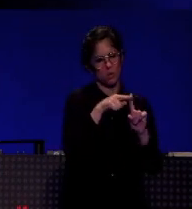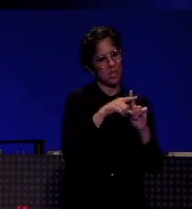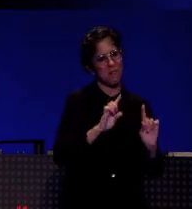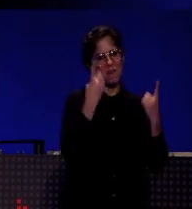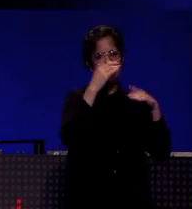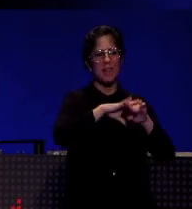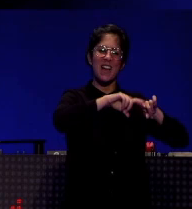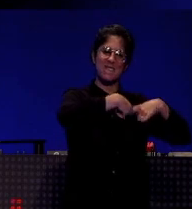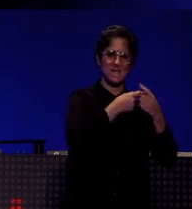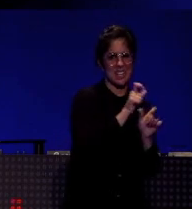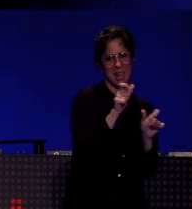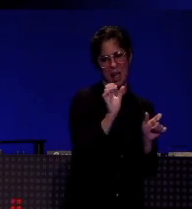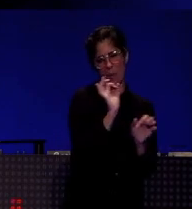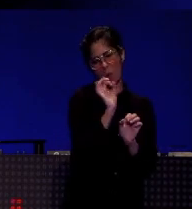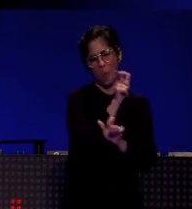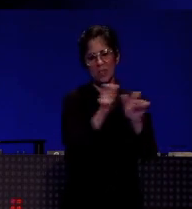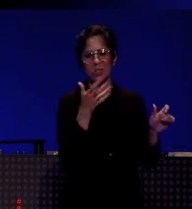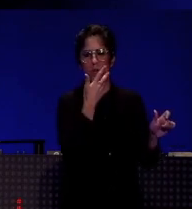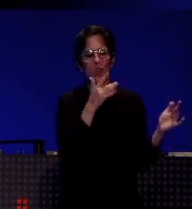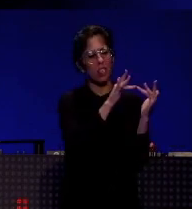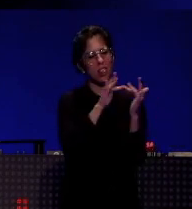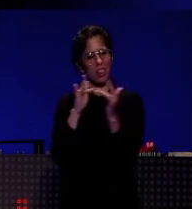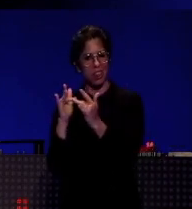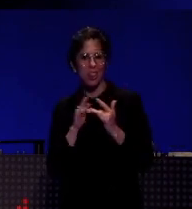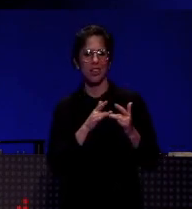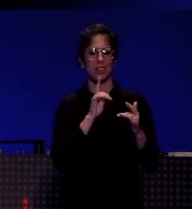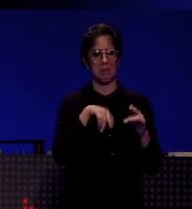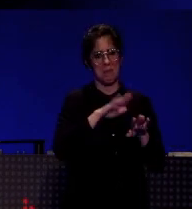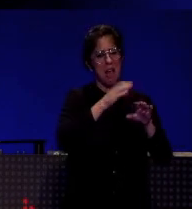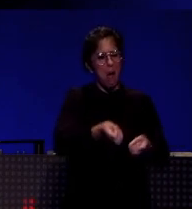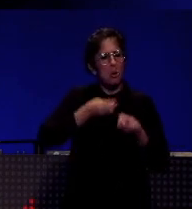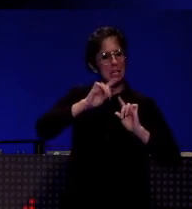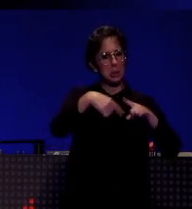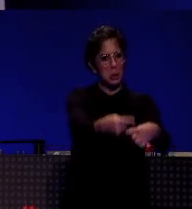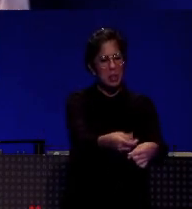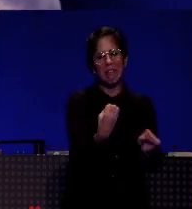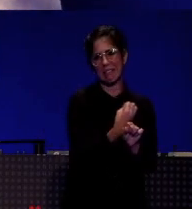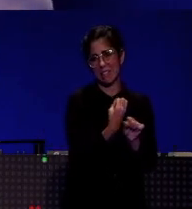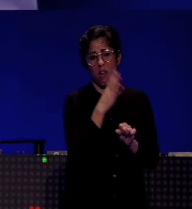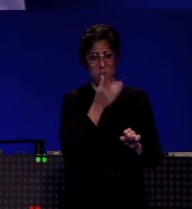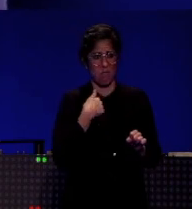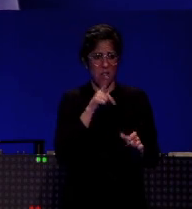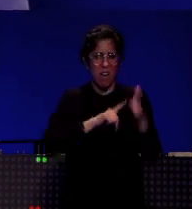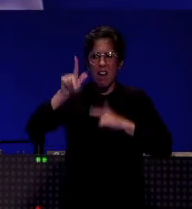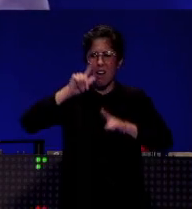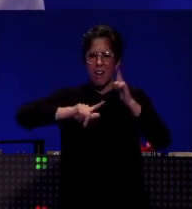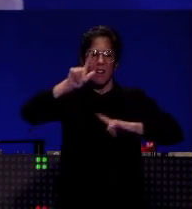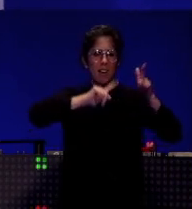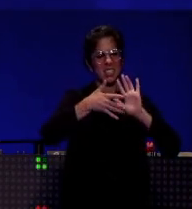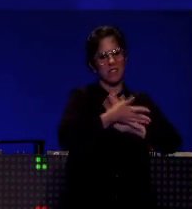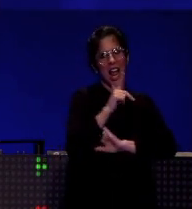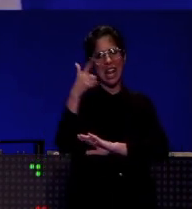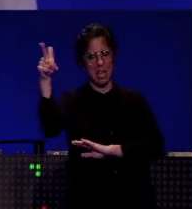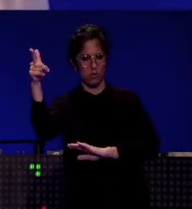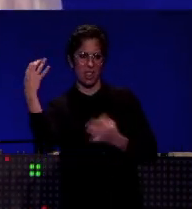con la gente que conocía compartir mi día a día mis trabajos que con esto de estar lejos pues una está un poco más reactiva